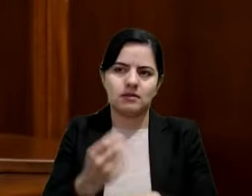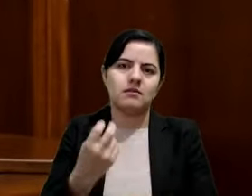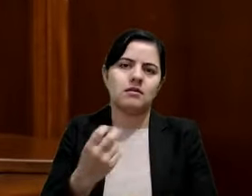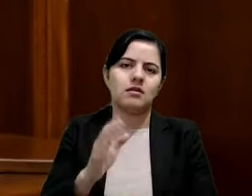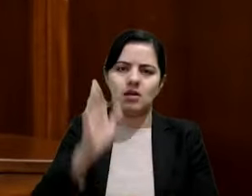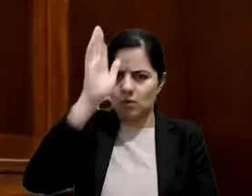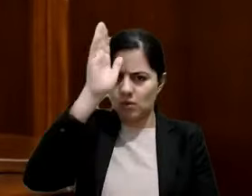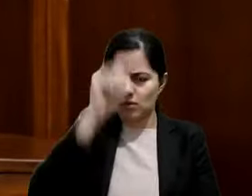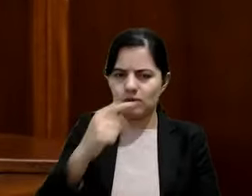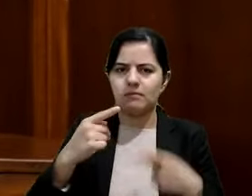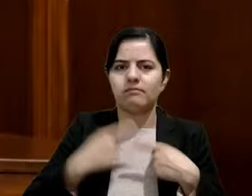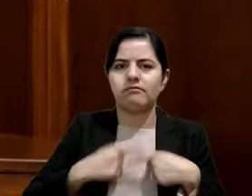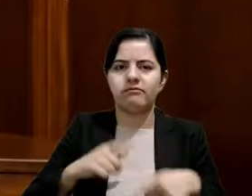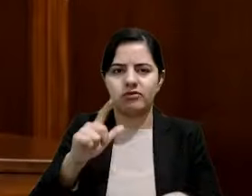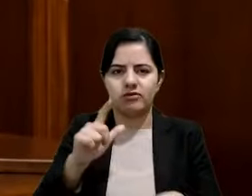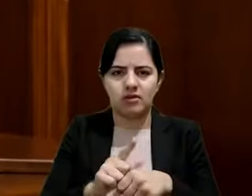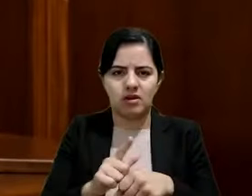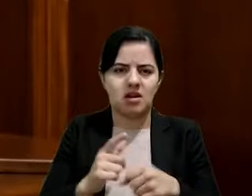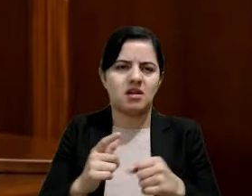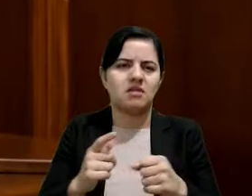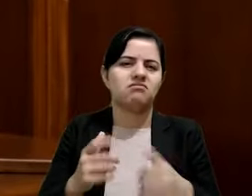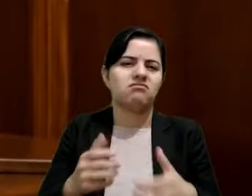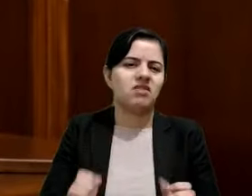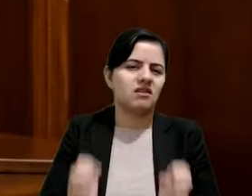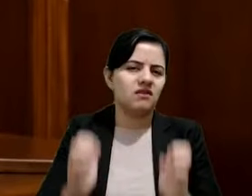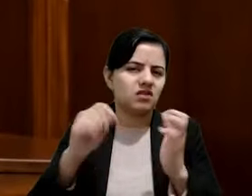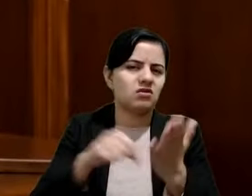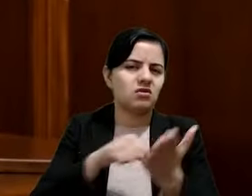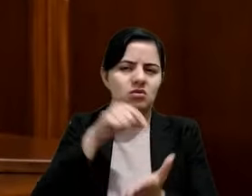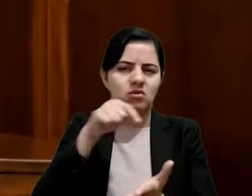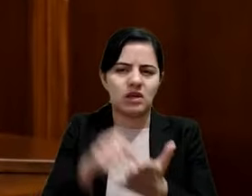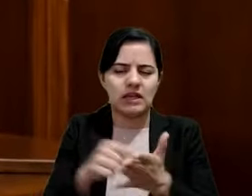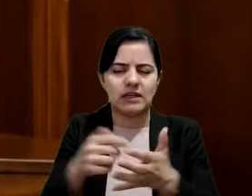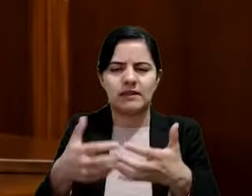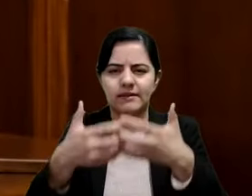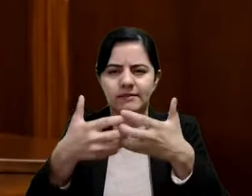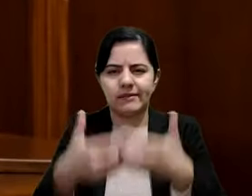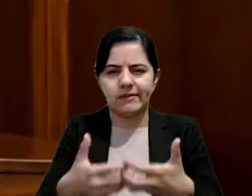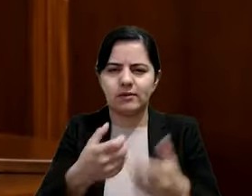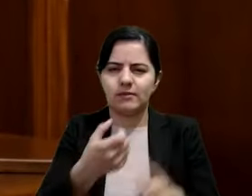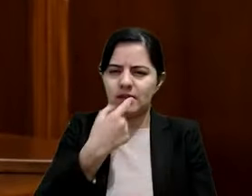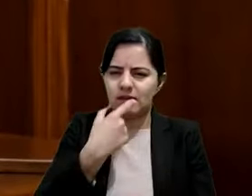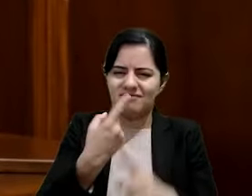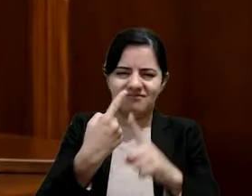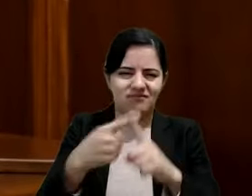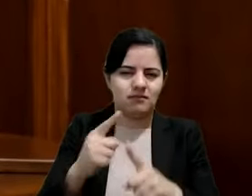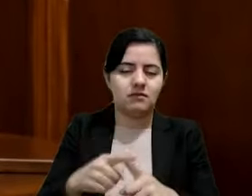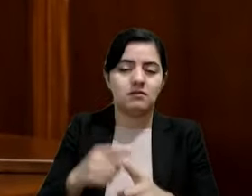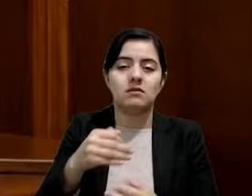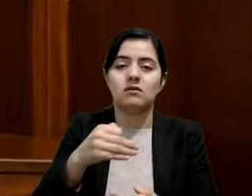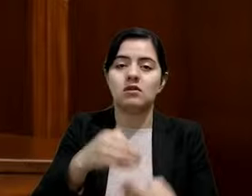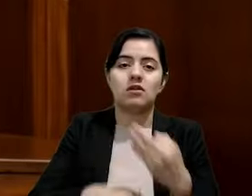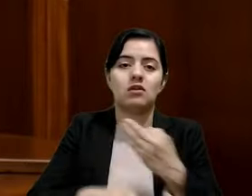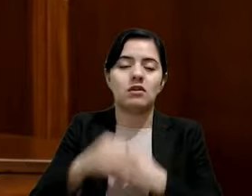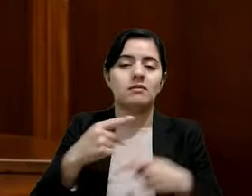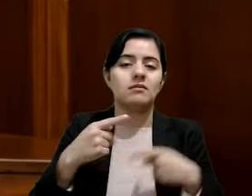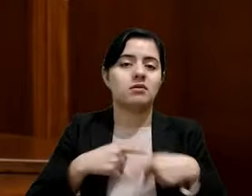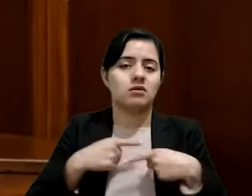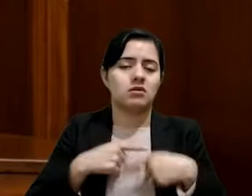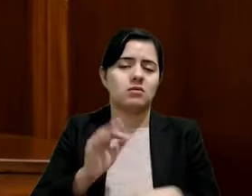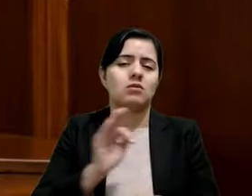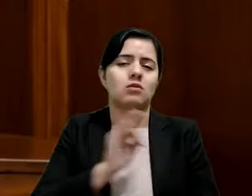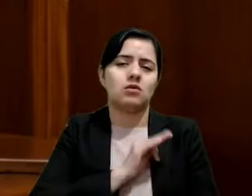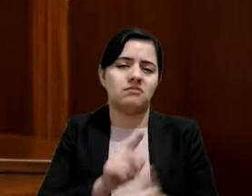equipamiento medicamento a fin de garantizar que todas todos y todos gocen de este derecho y para